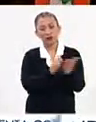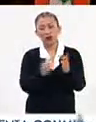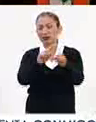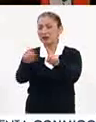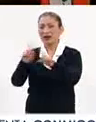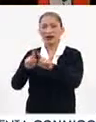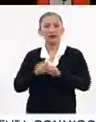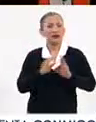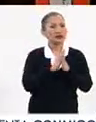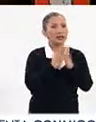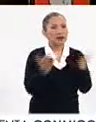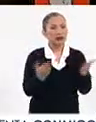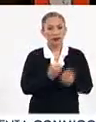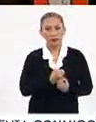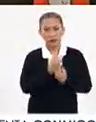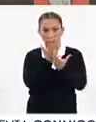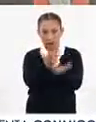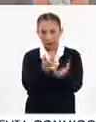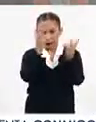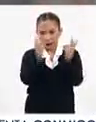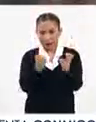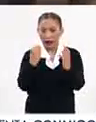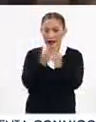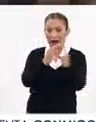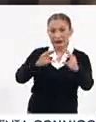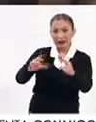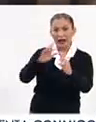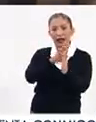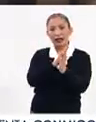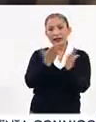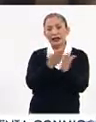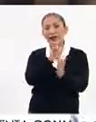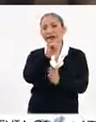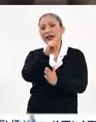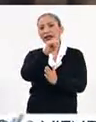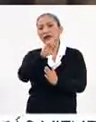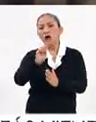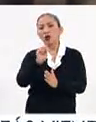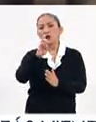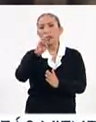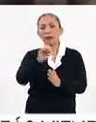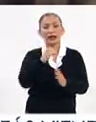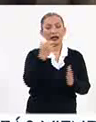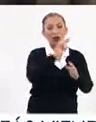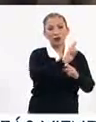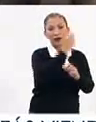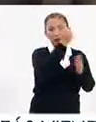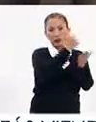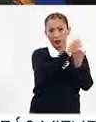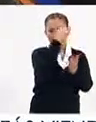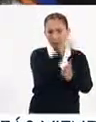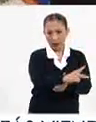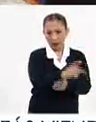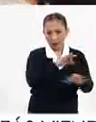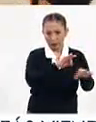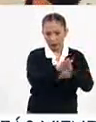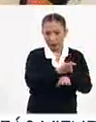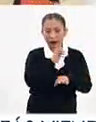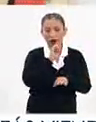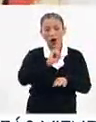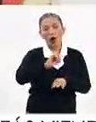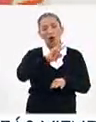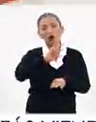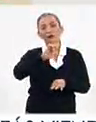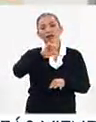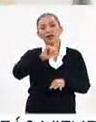una veintena de libros de poesía. Da clases de literatura en la UNAM y en la Universidad de la Ciudad de México. En El ovillo